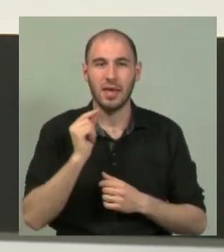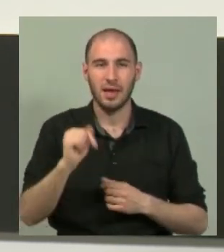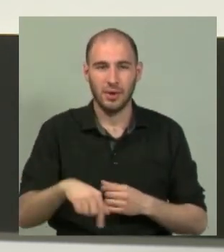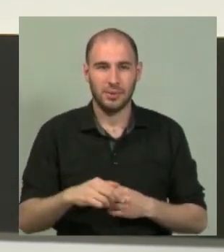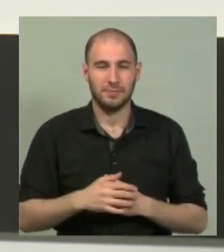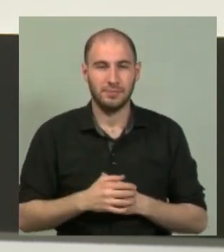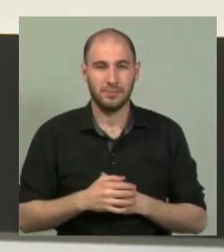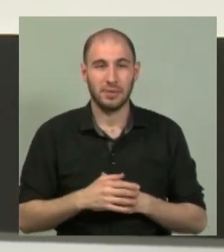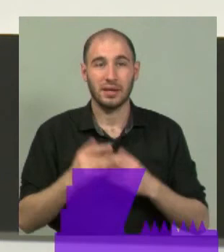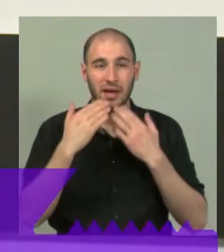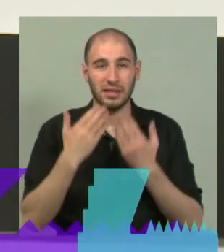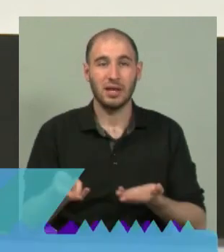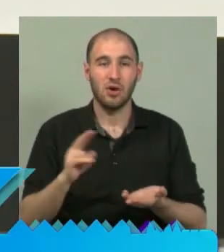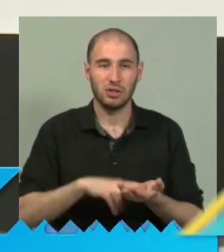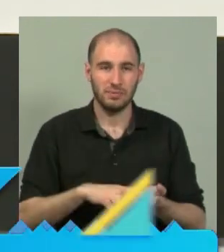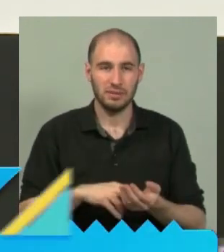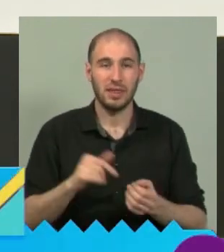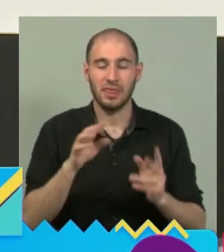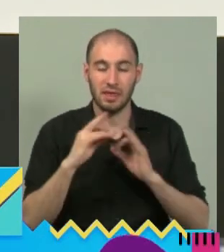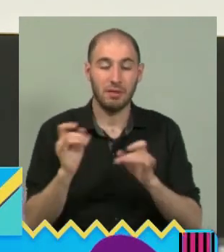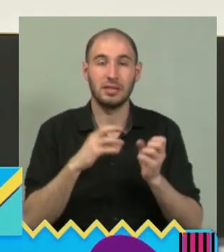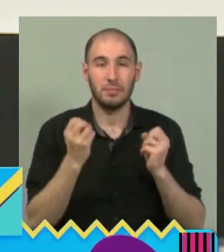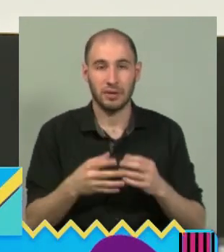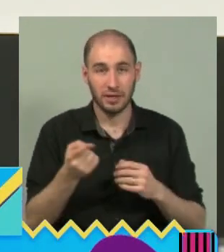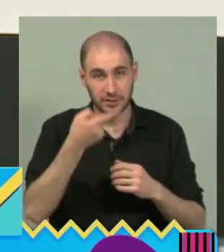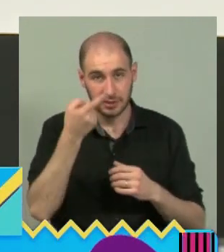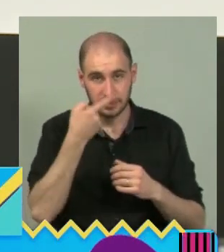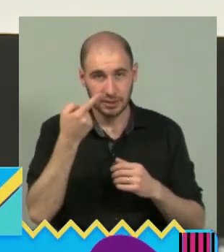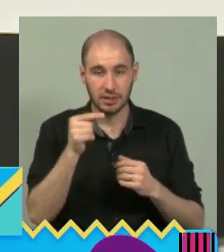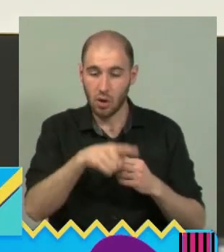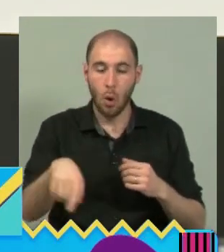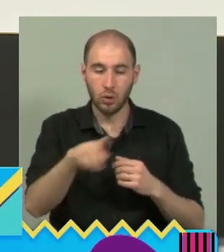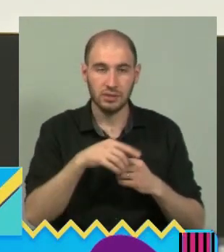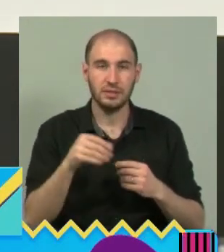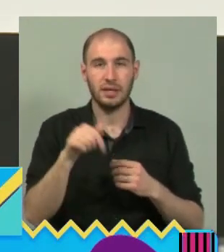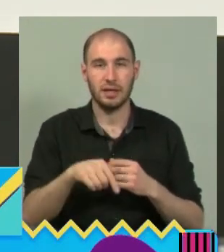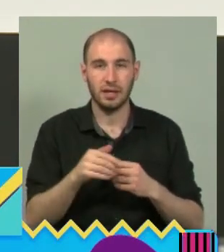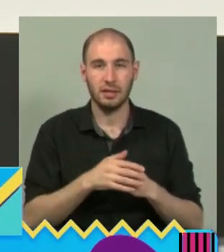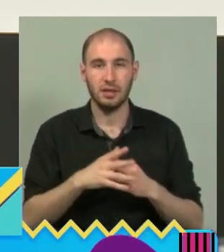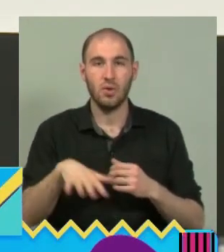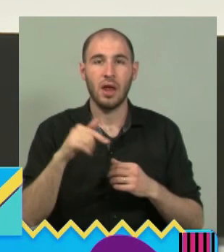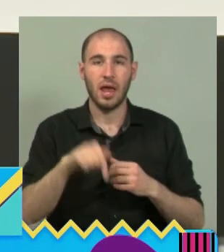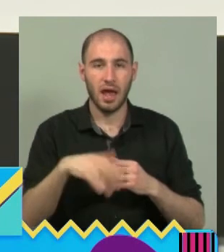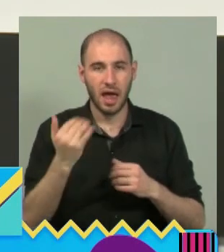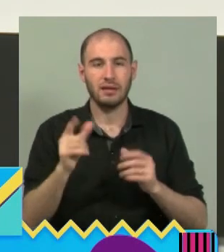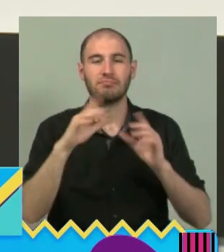hoy. Agradezco nuevamente este debate porque ha estado muy interesante, y a ustedes por haber estado allí